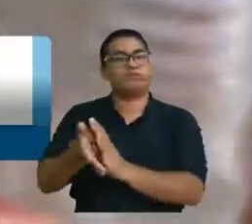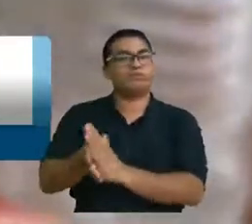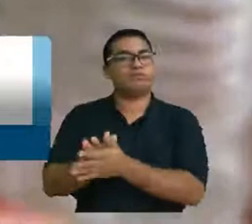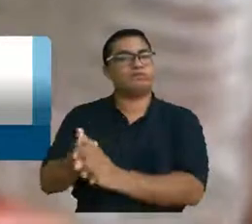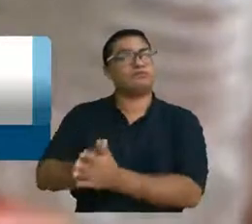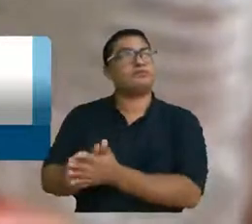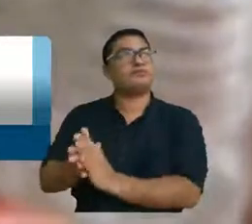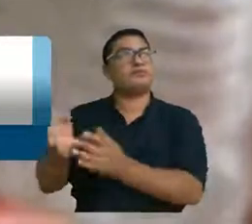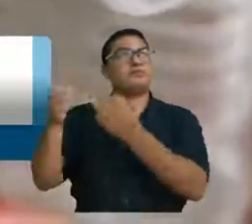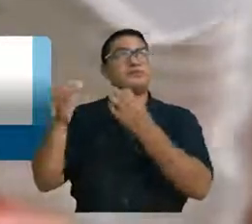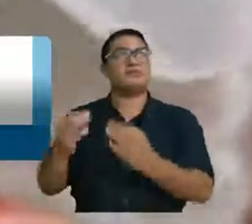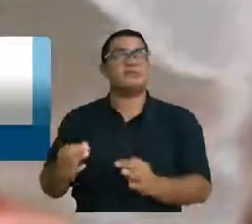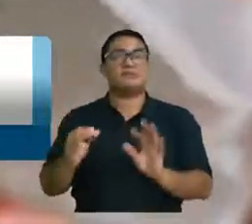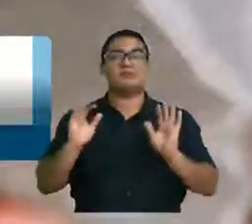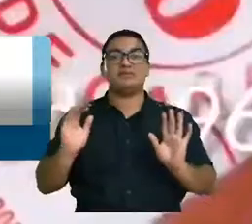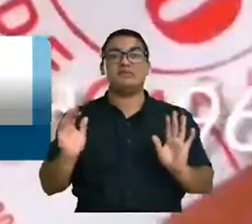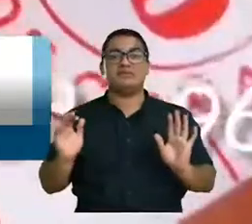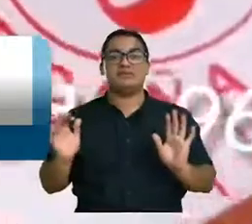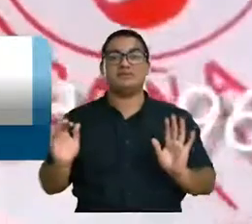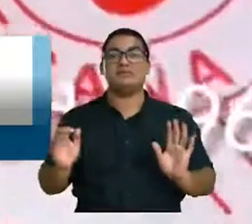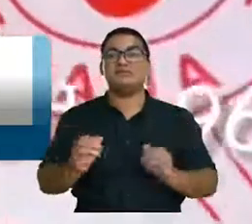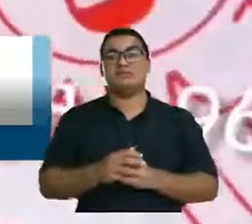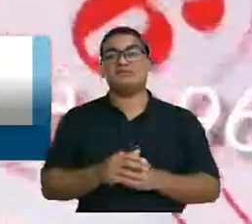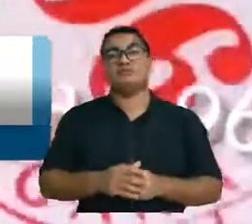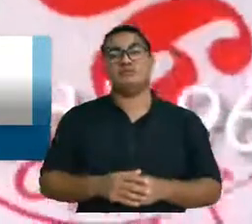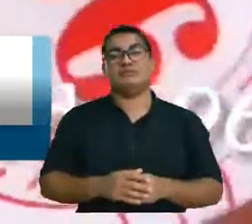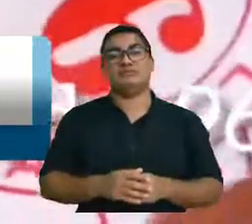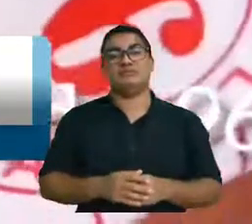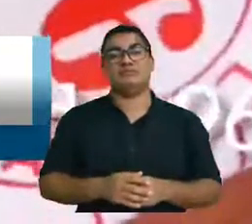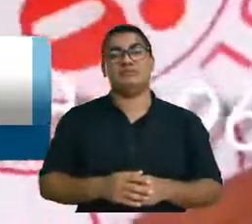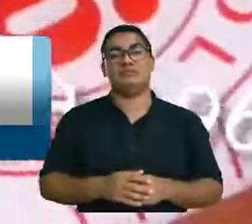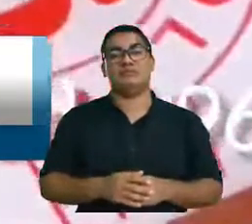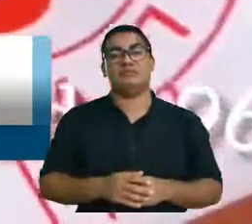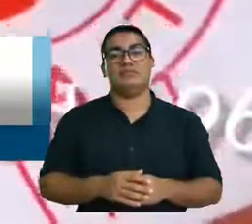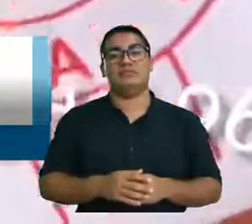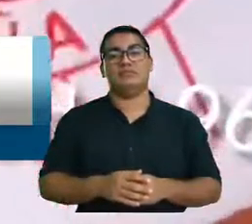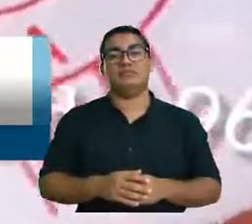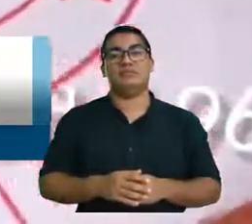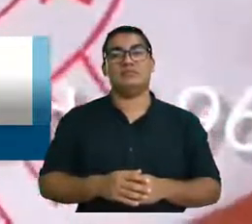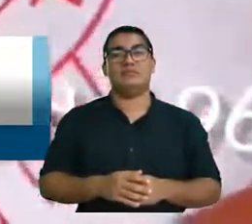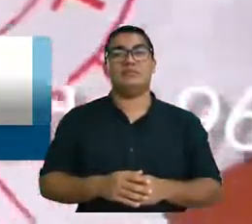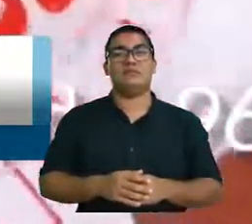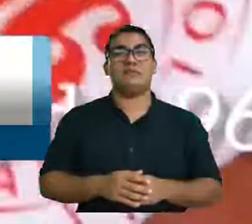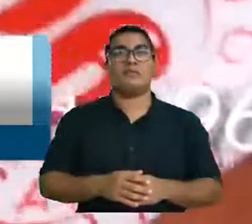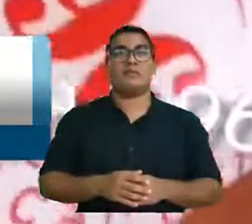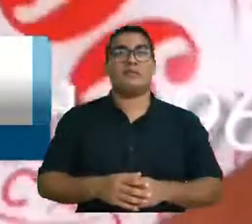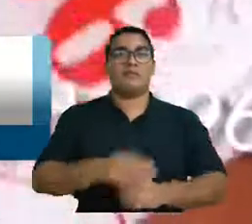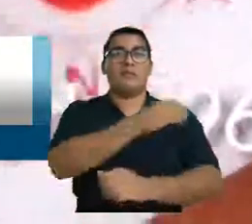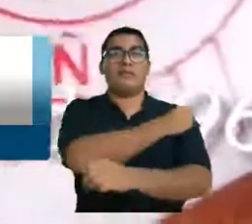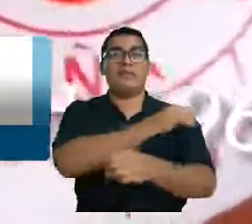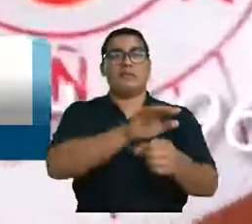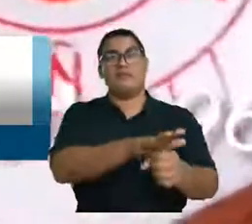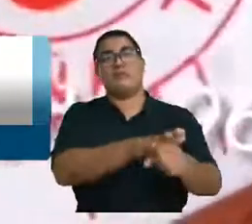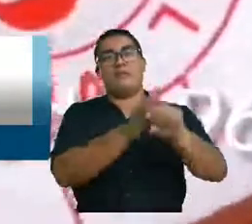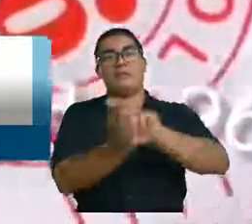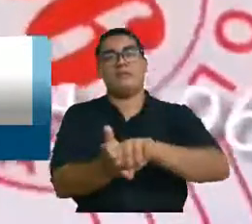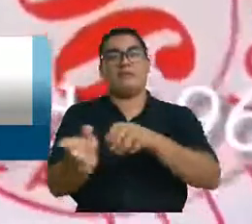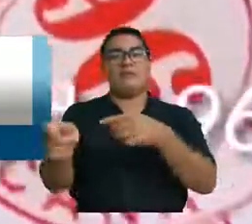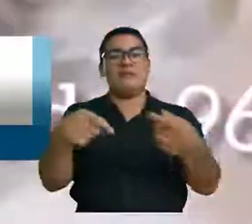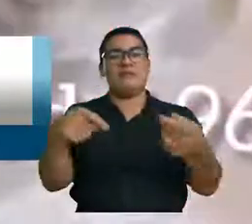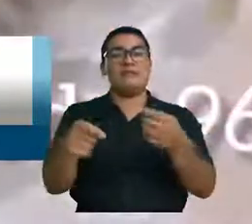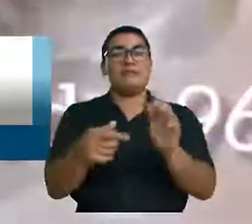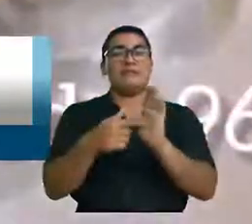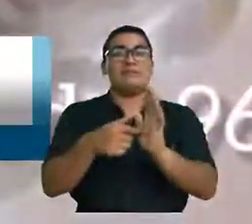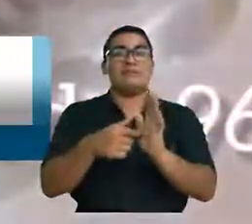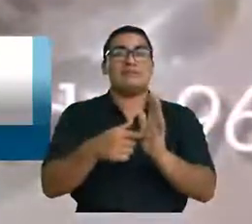correcto alcohol gel, voy a lavarme las manos. ¿Hay algún alcohol gel también, doctora, que están vendiendo, que viene como